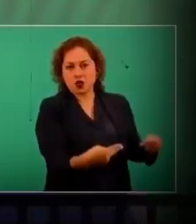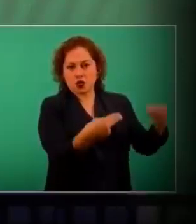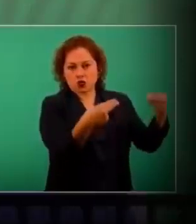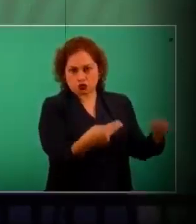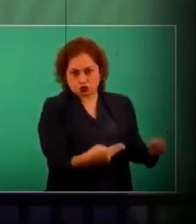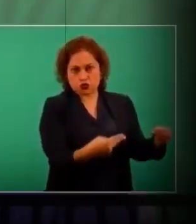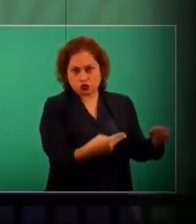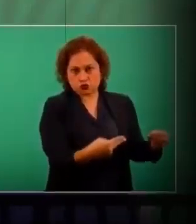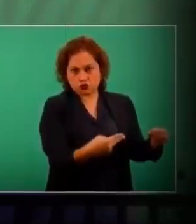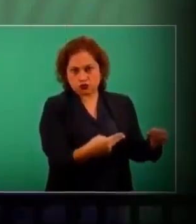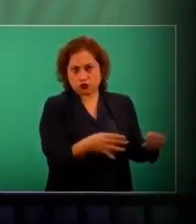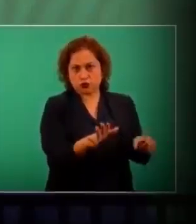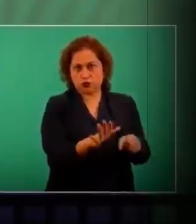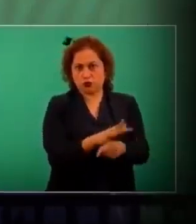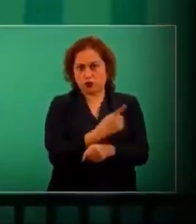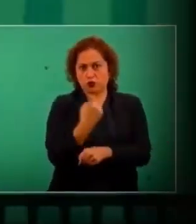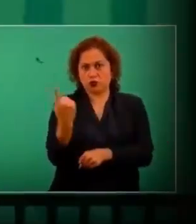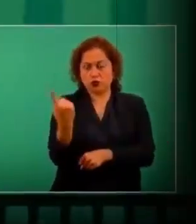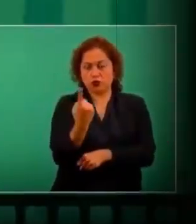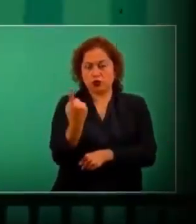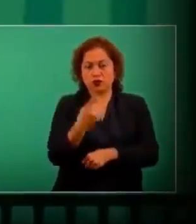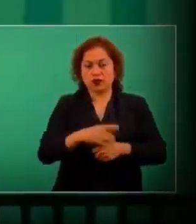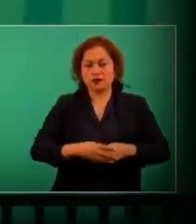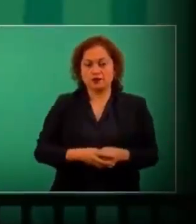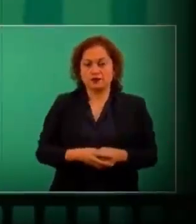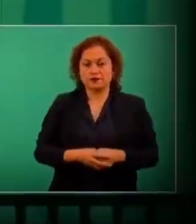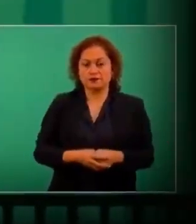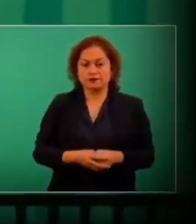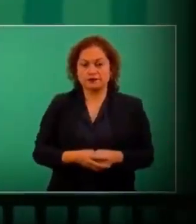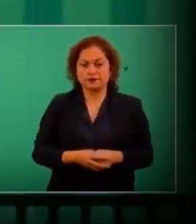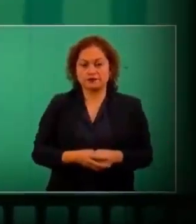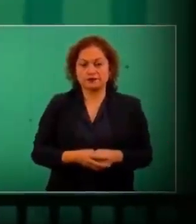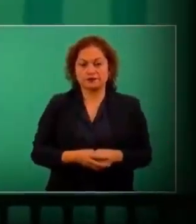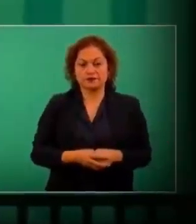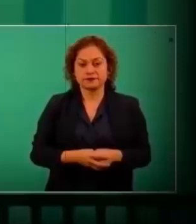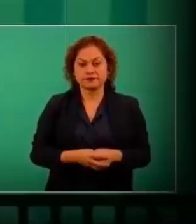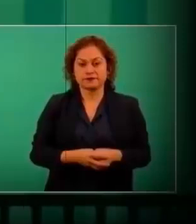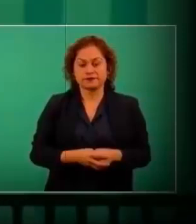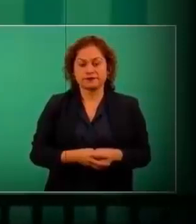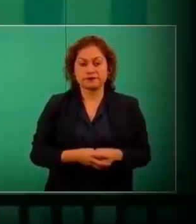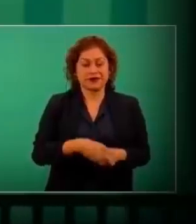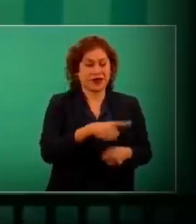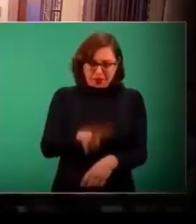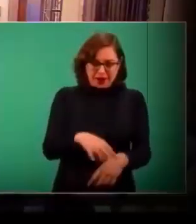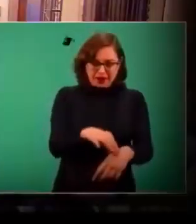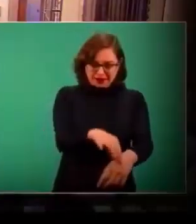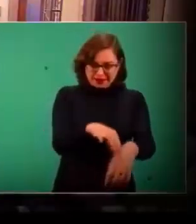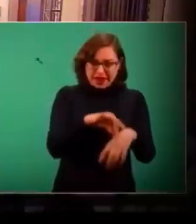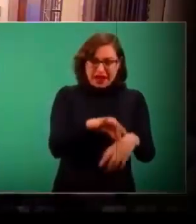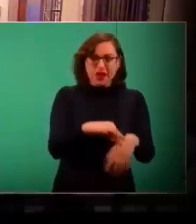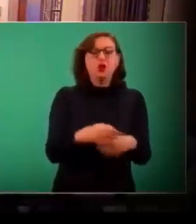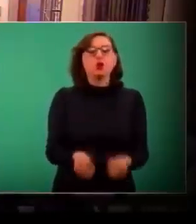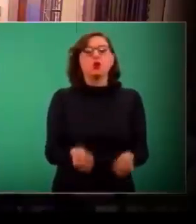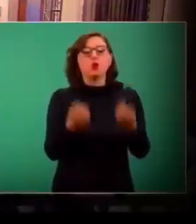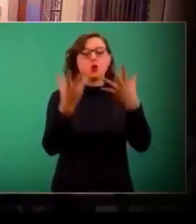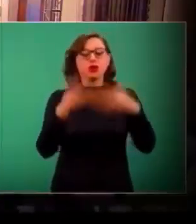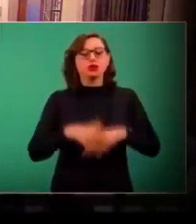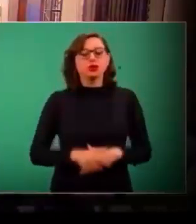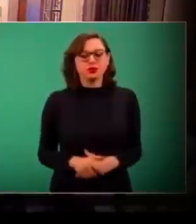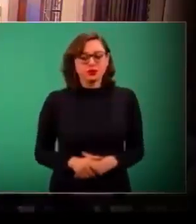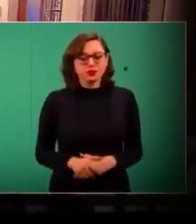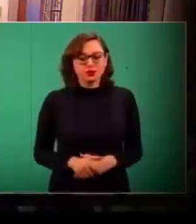tarifas más bajas que lo que pagan los consumidores. De 40 mil